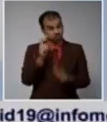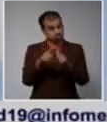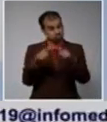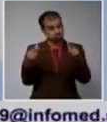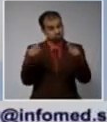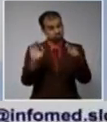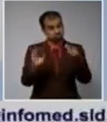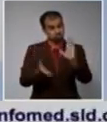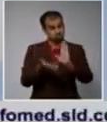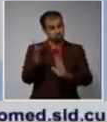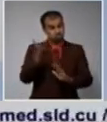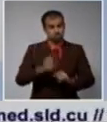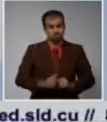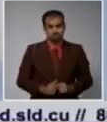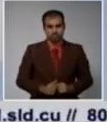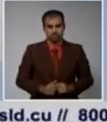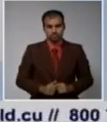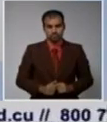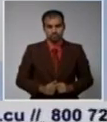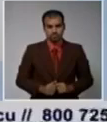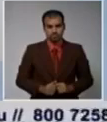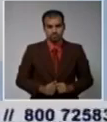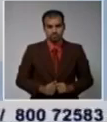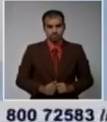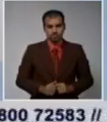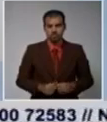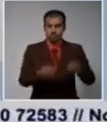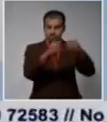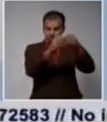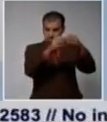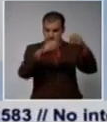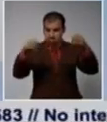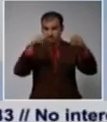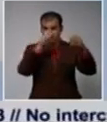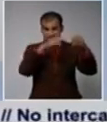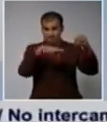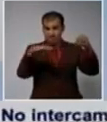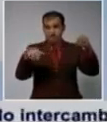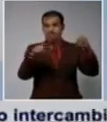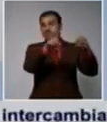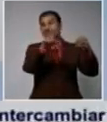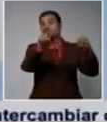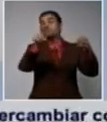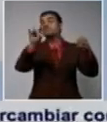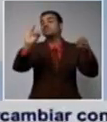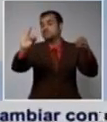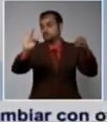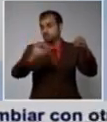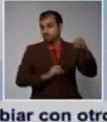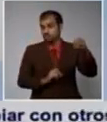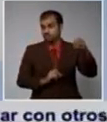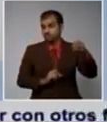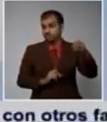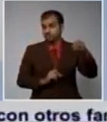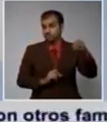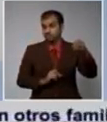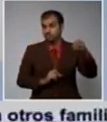Peor todavía de 18 y menos años de edad, 7. Y peor